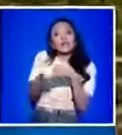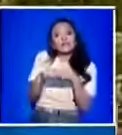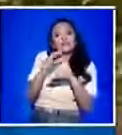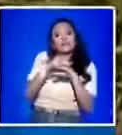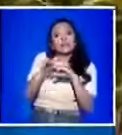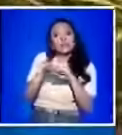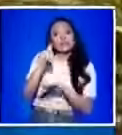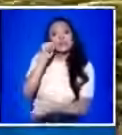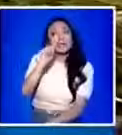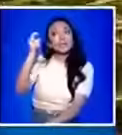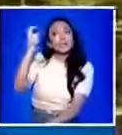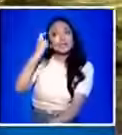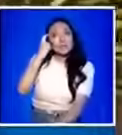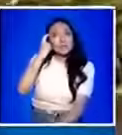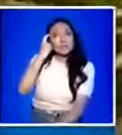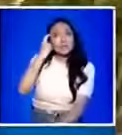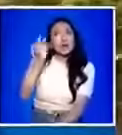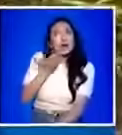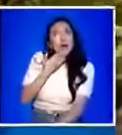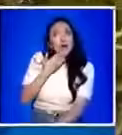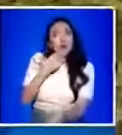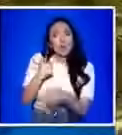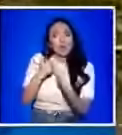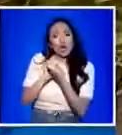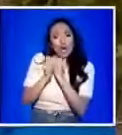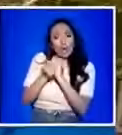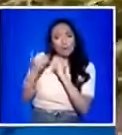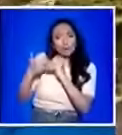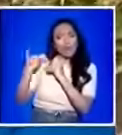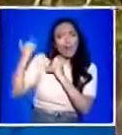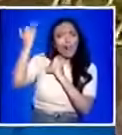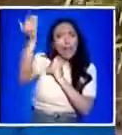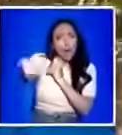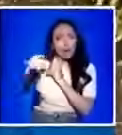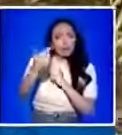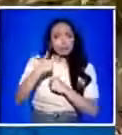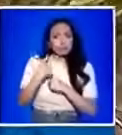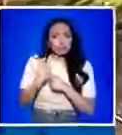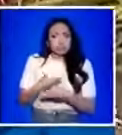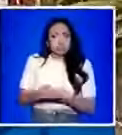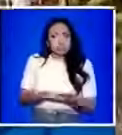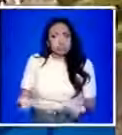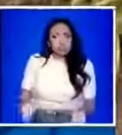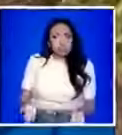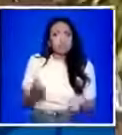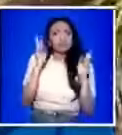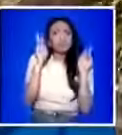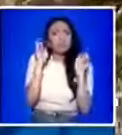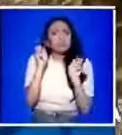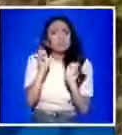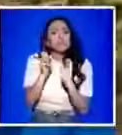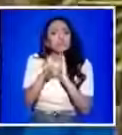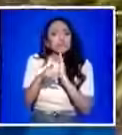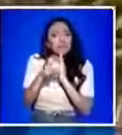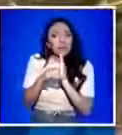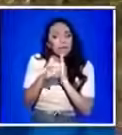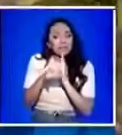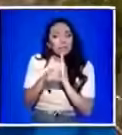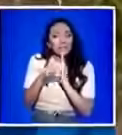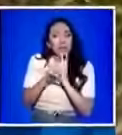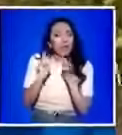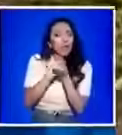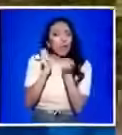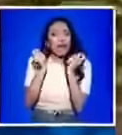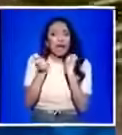mañana a reflexionar en cómo podemos hacer cambios a más largo plazo en nuestros hábitos para que el tema de plásticos se vuelva